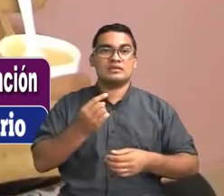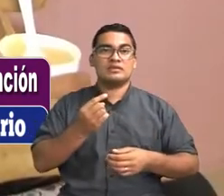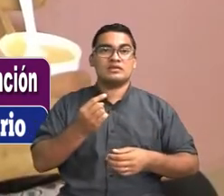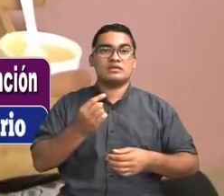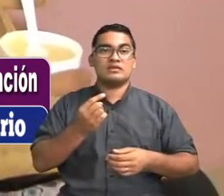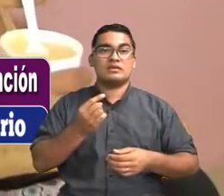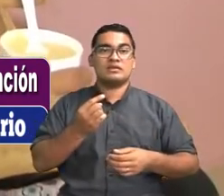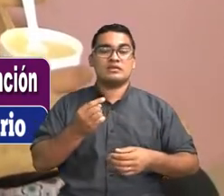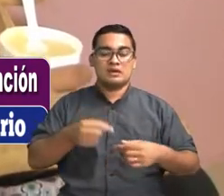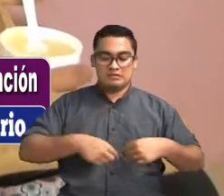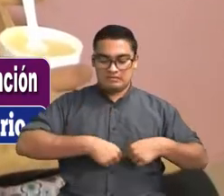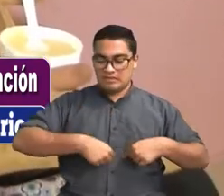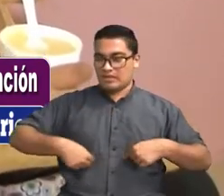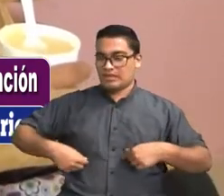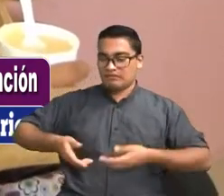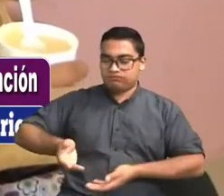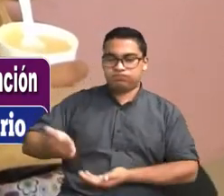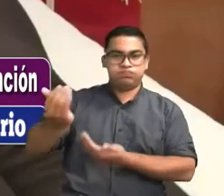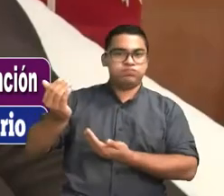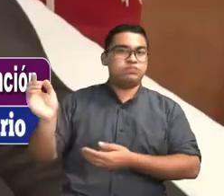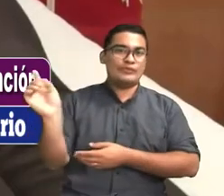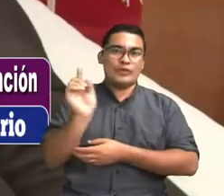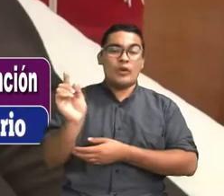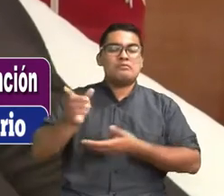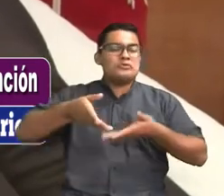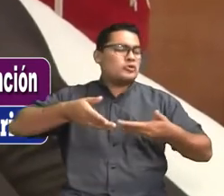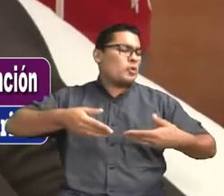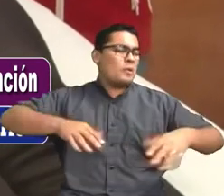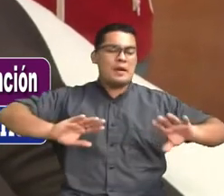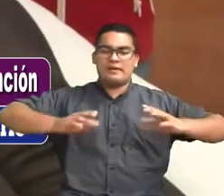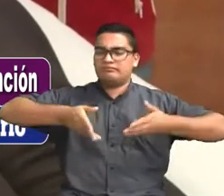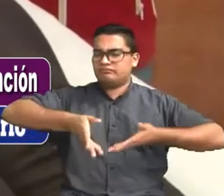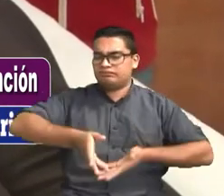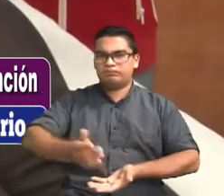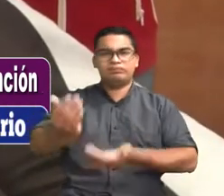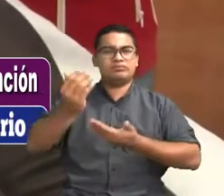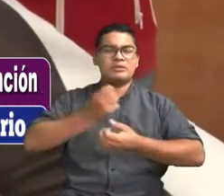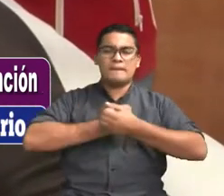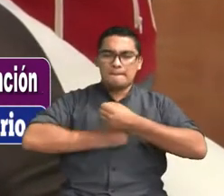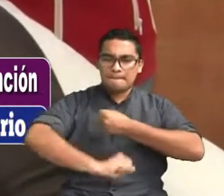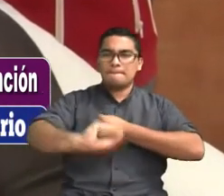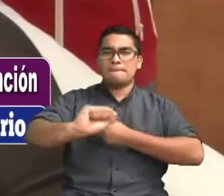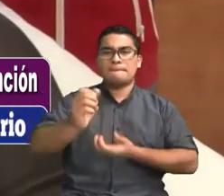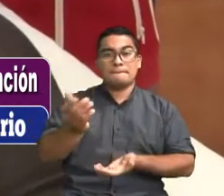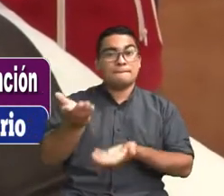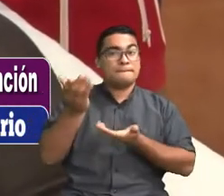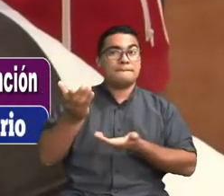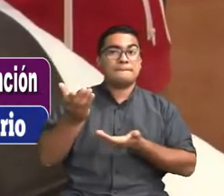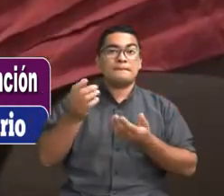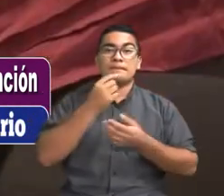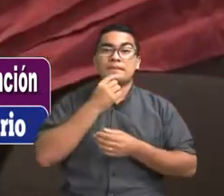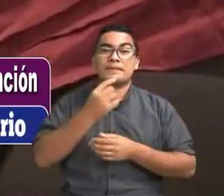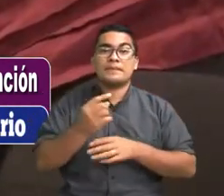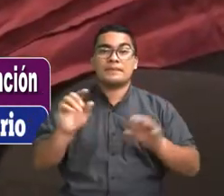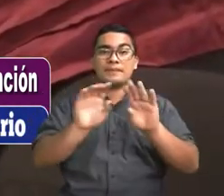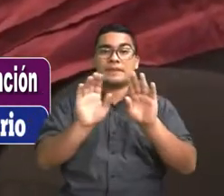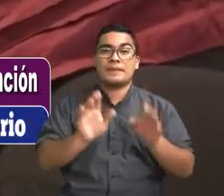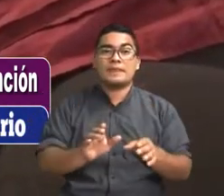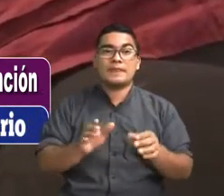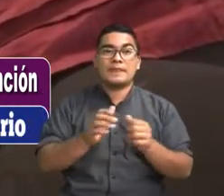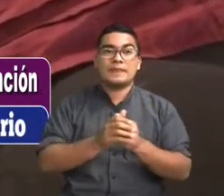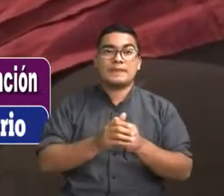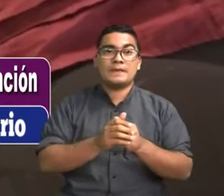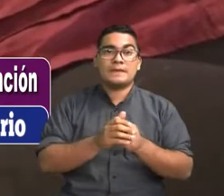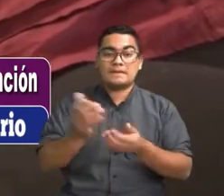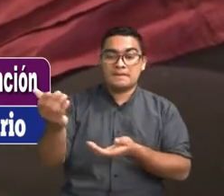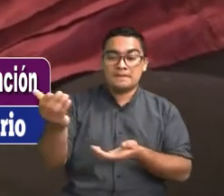naturalizados, ¿verdad? Junto a eso, la mamá también tiene su parto y posteriormente es reconocido